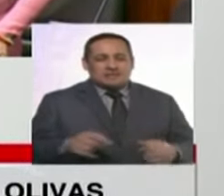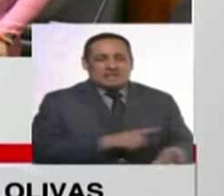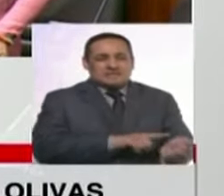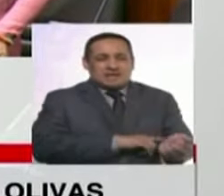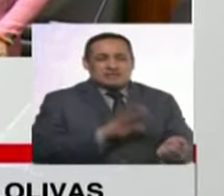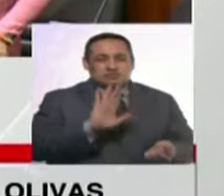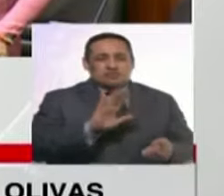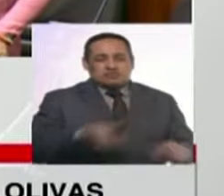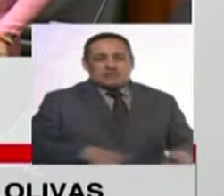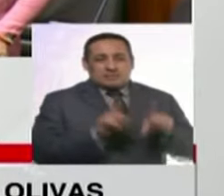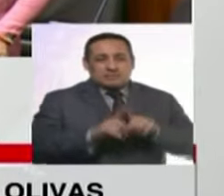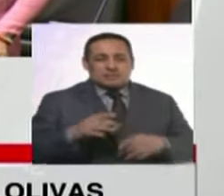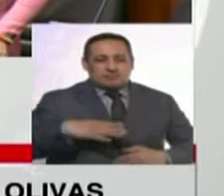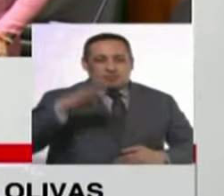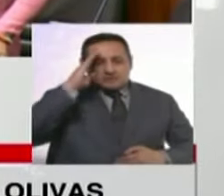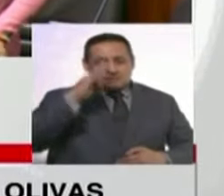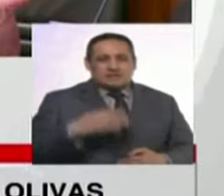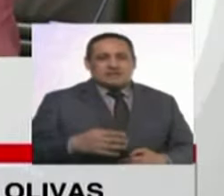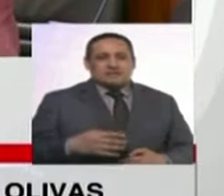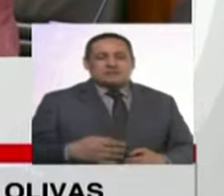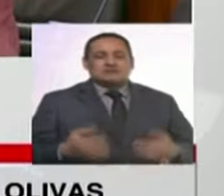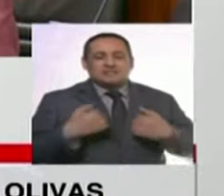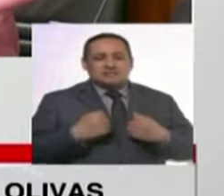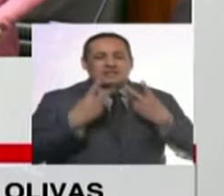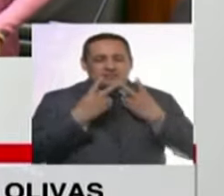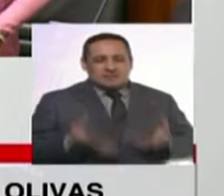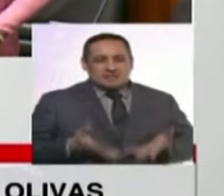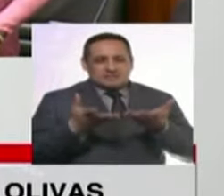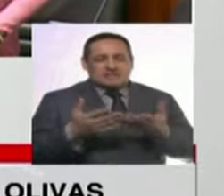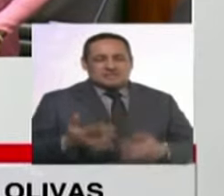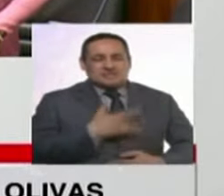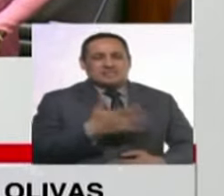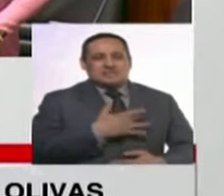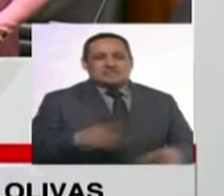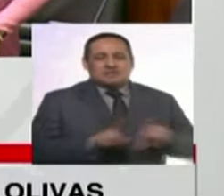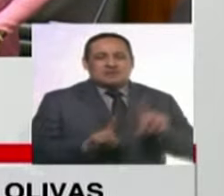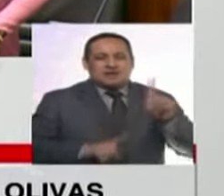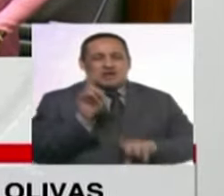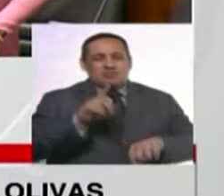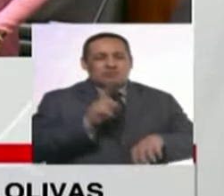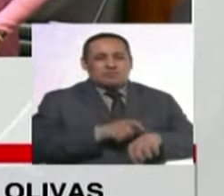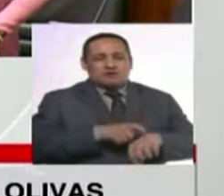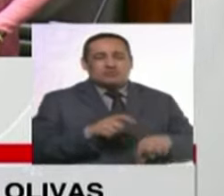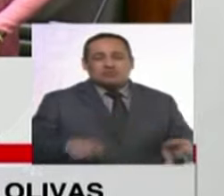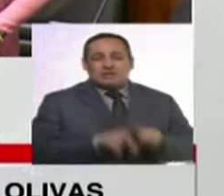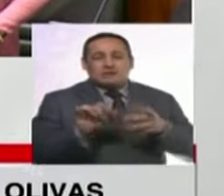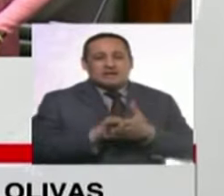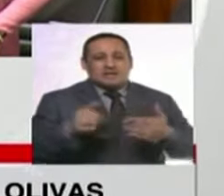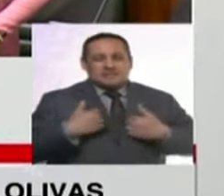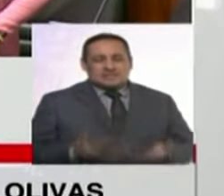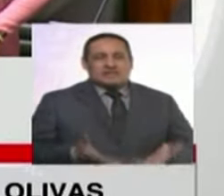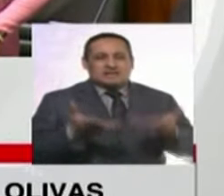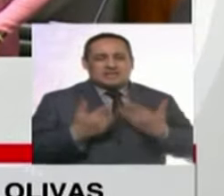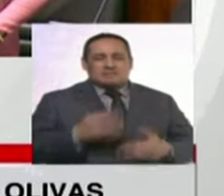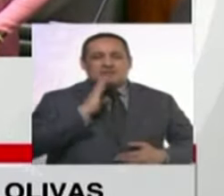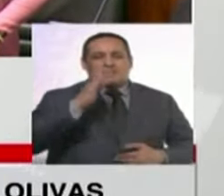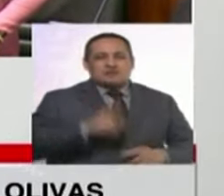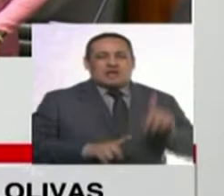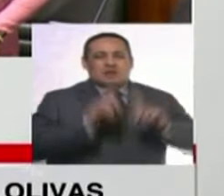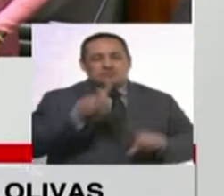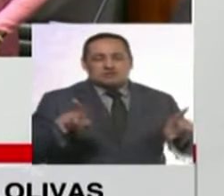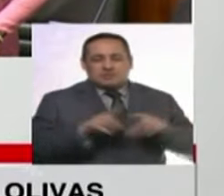sangre que lleva de ser policía deje todos y siente en algún momento tiene que recibir órdenes de arriba